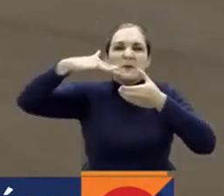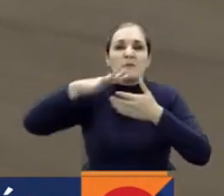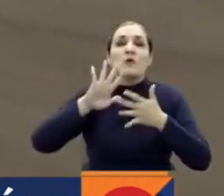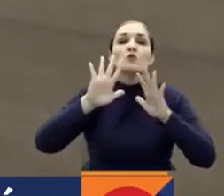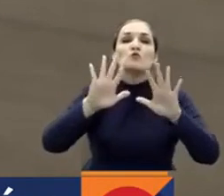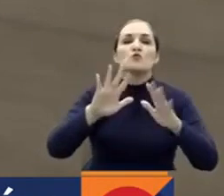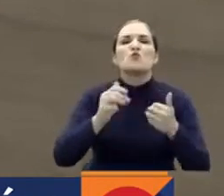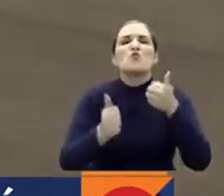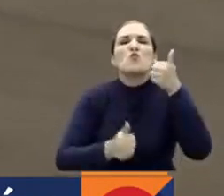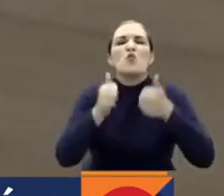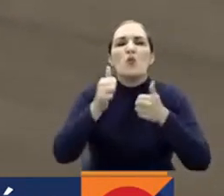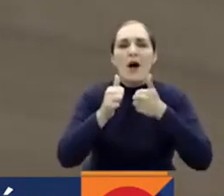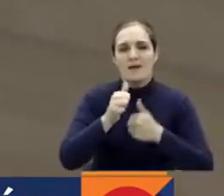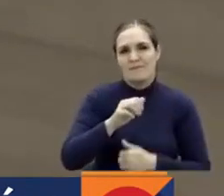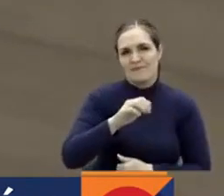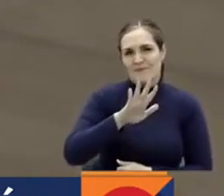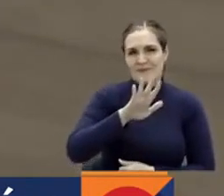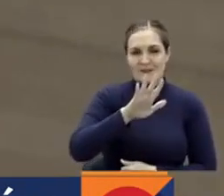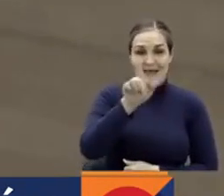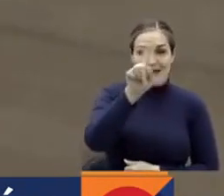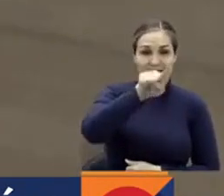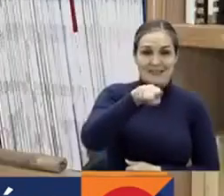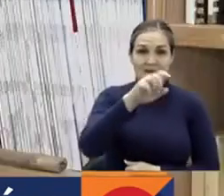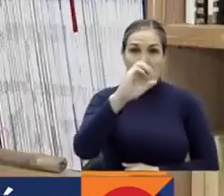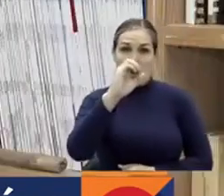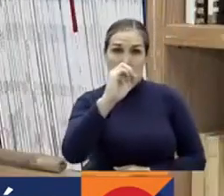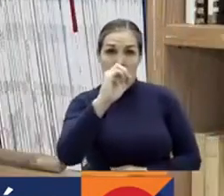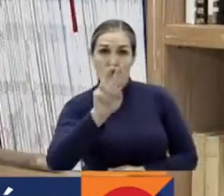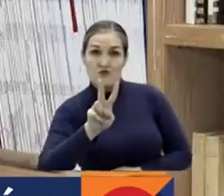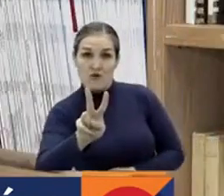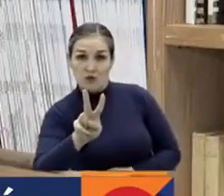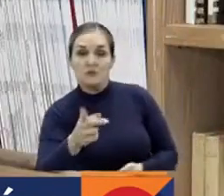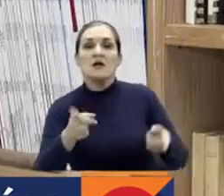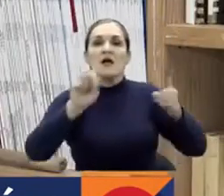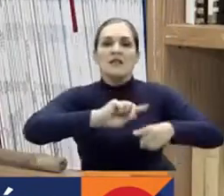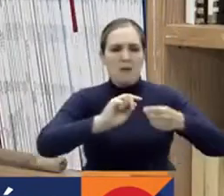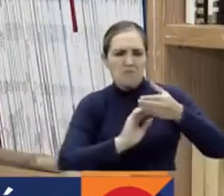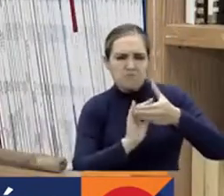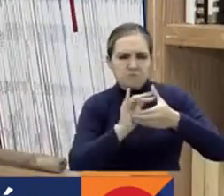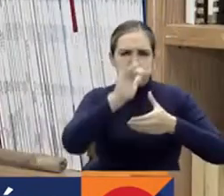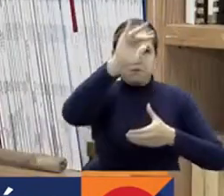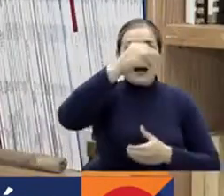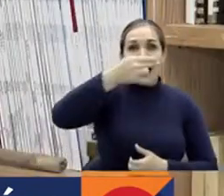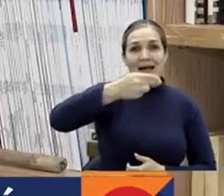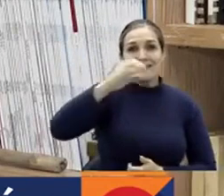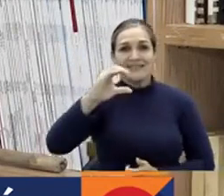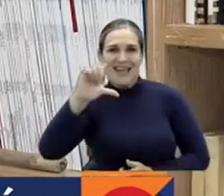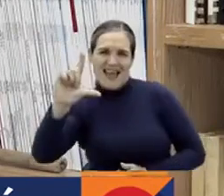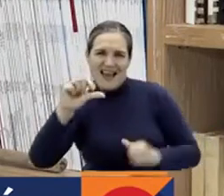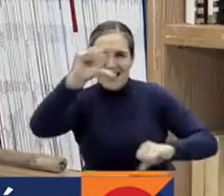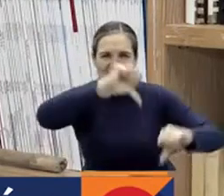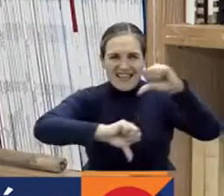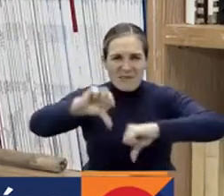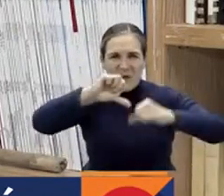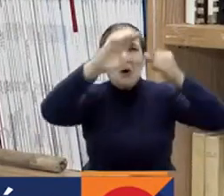también algunos ácidos como el ácido clorhídrico, que